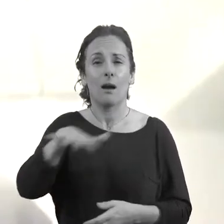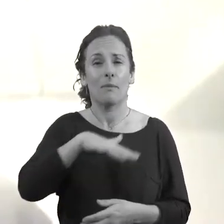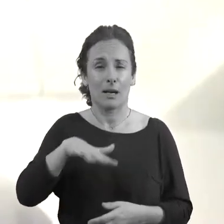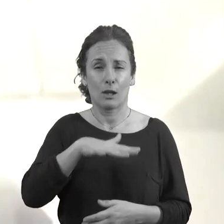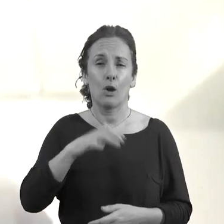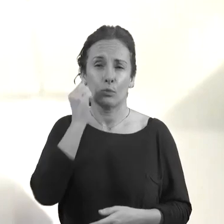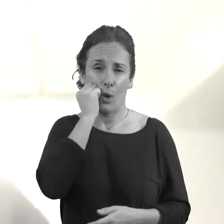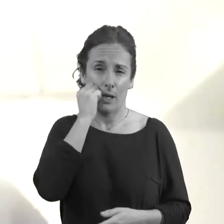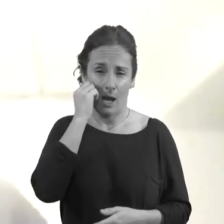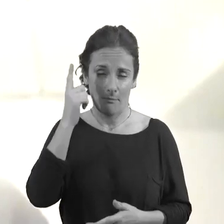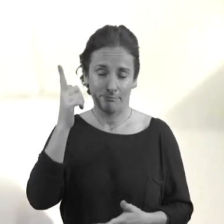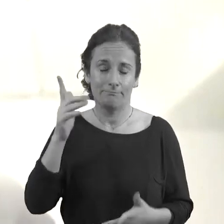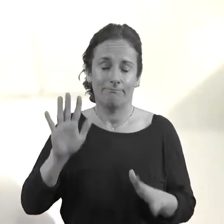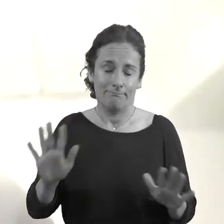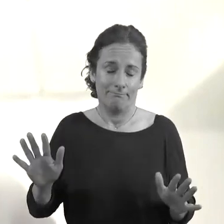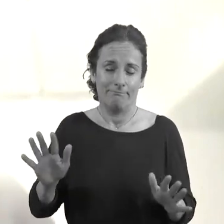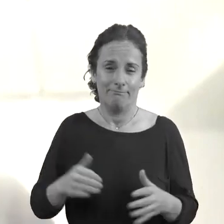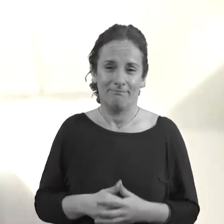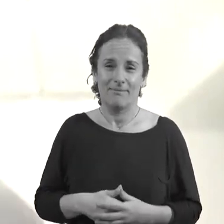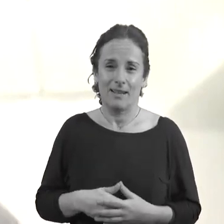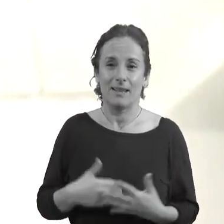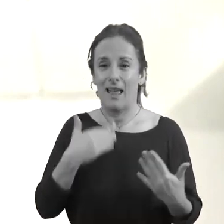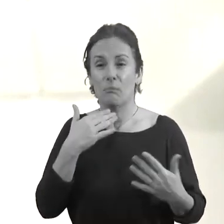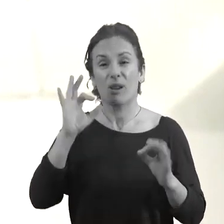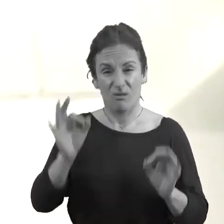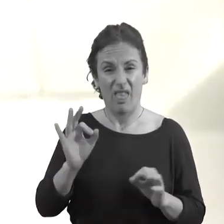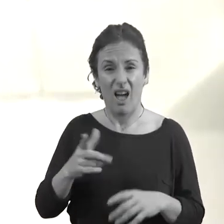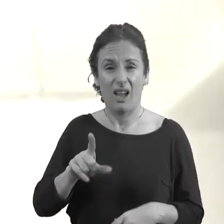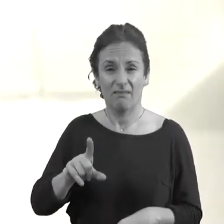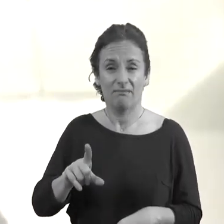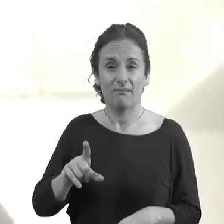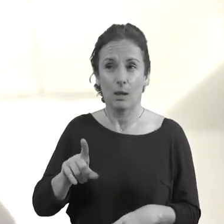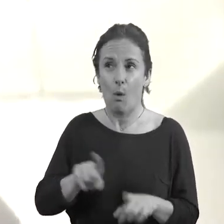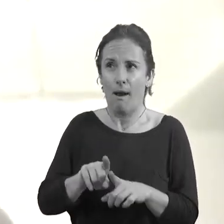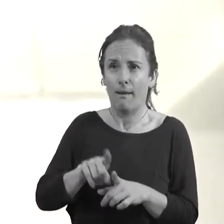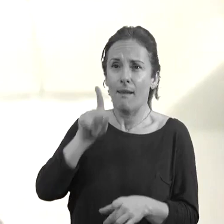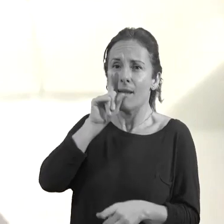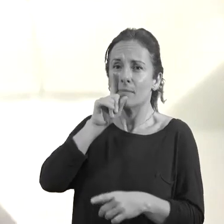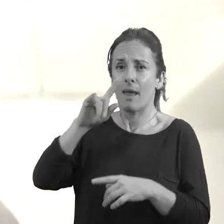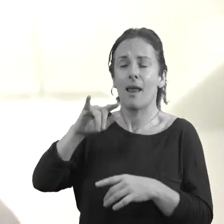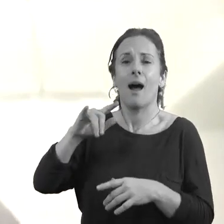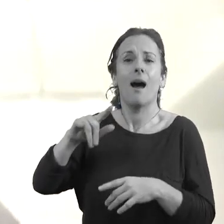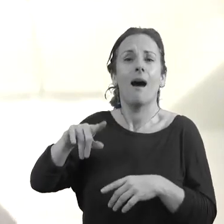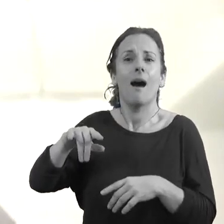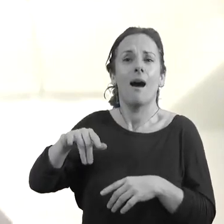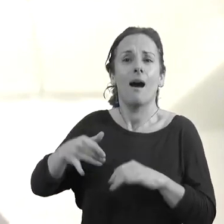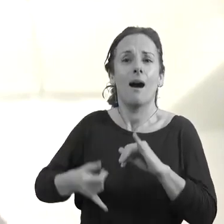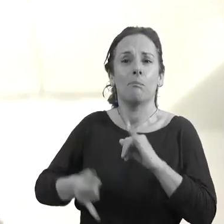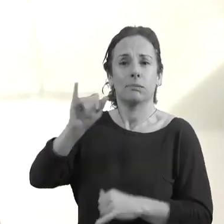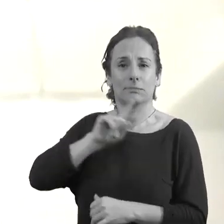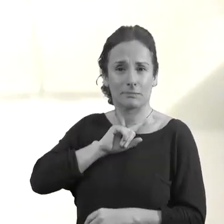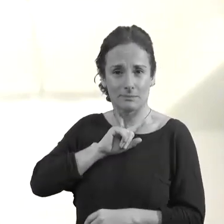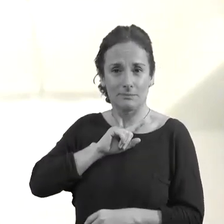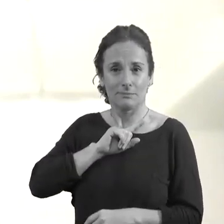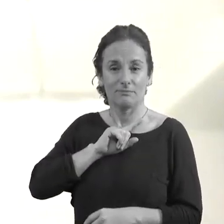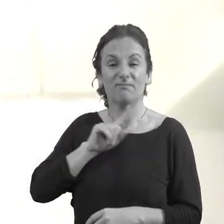¿no? Que es verdad que nos expulsan y nos expulsamos, ¿no? Nosotras mismas también. Y tal vez hemos dejado de algún